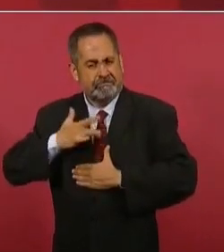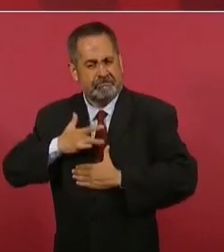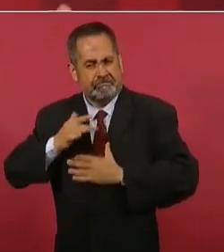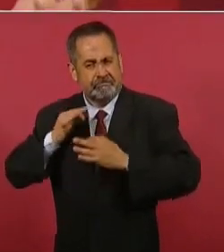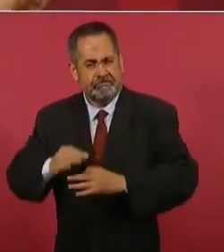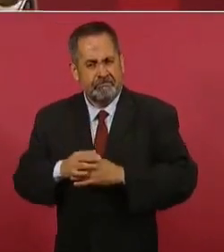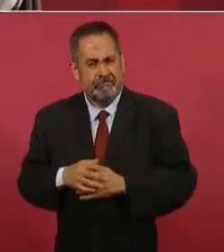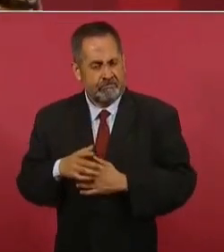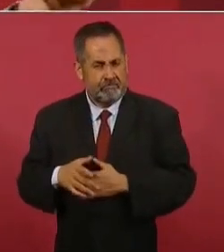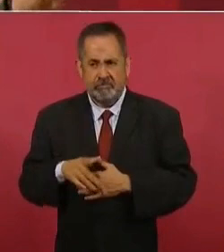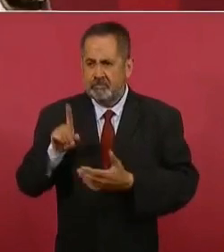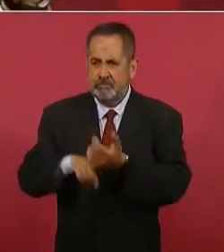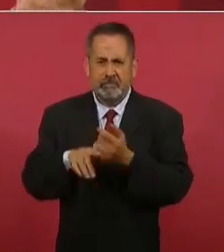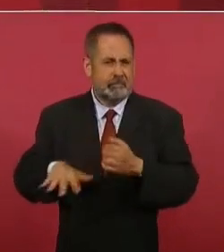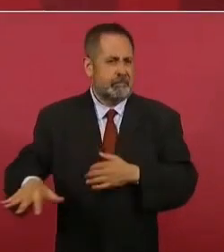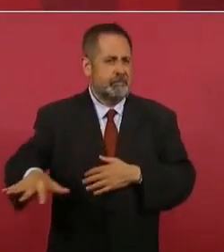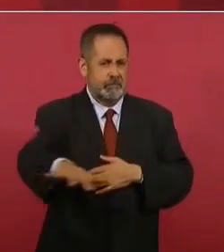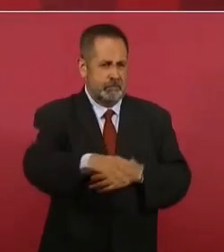abajo.